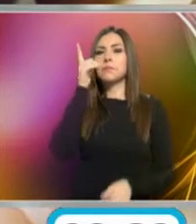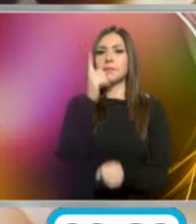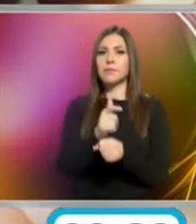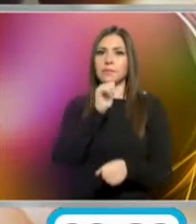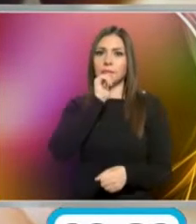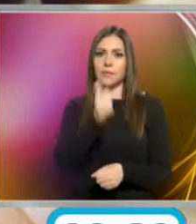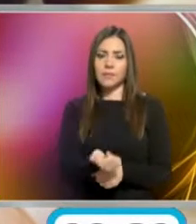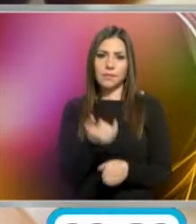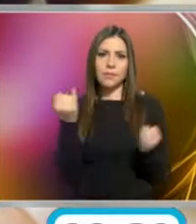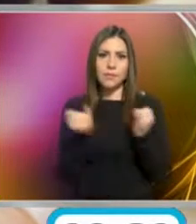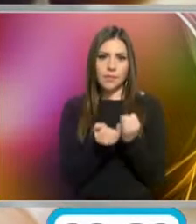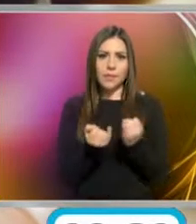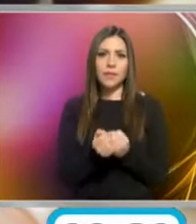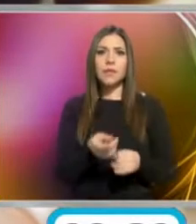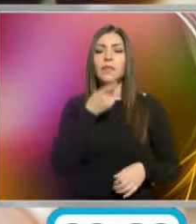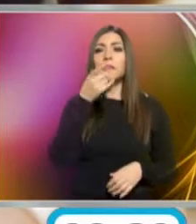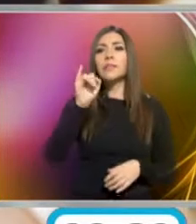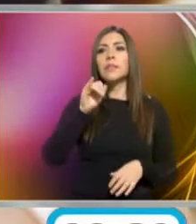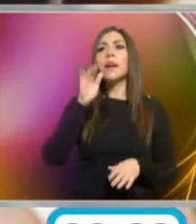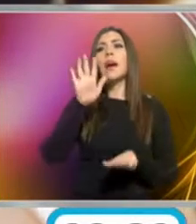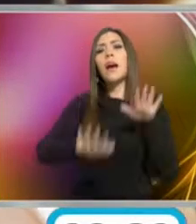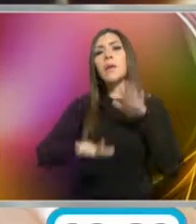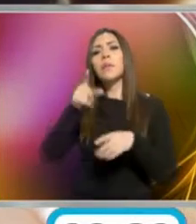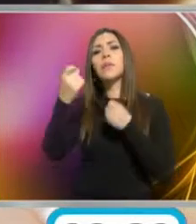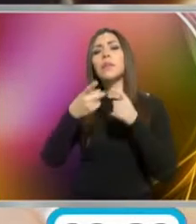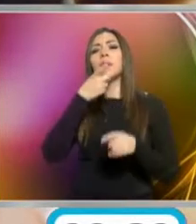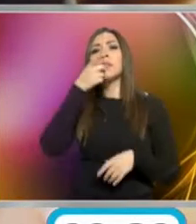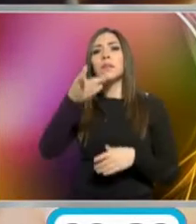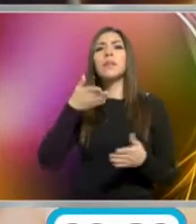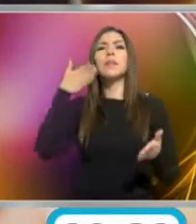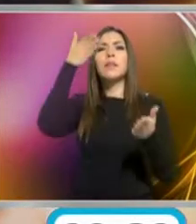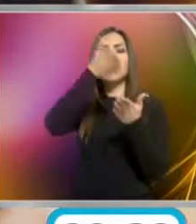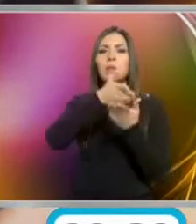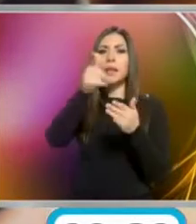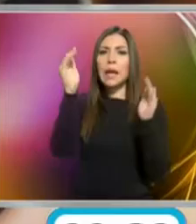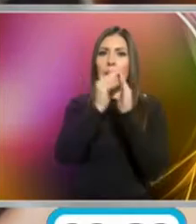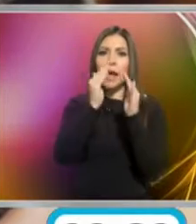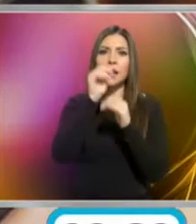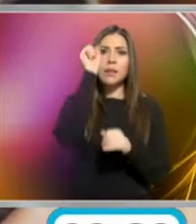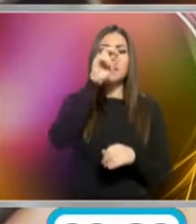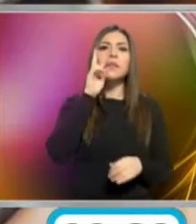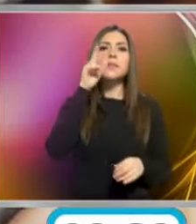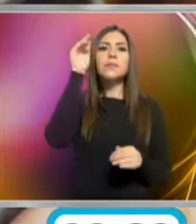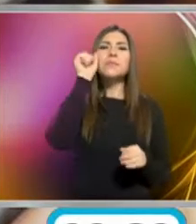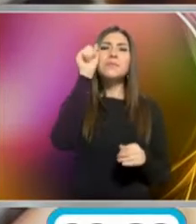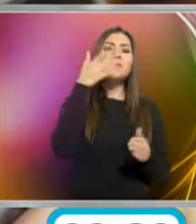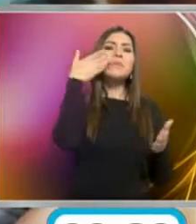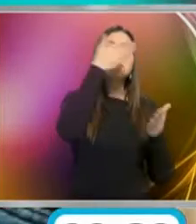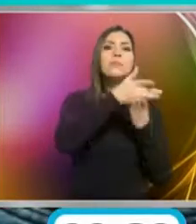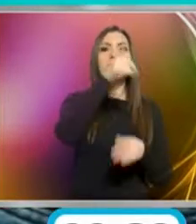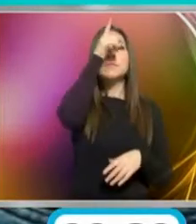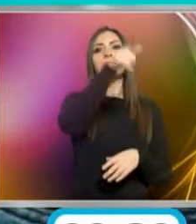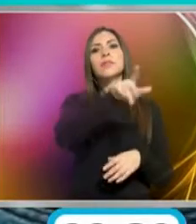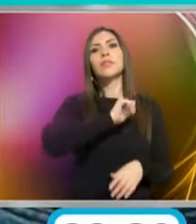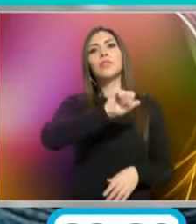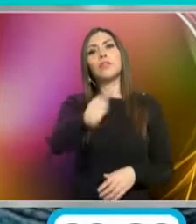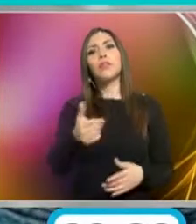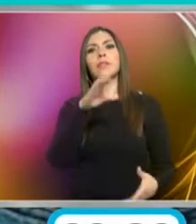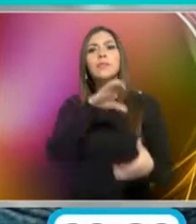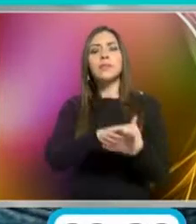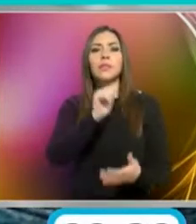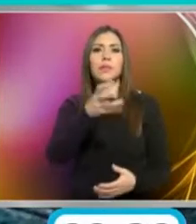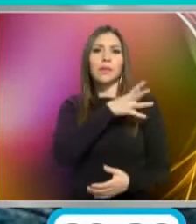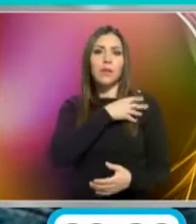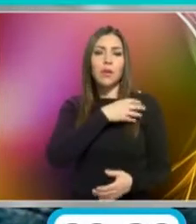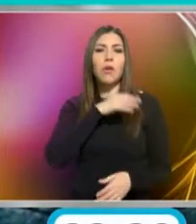claro. me sé esas historias que le dicen, ay, ve a tal casa a tocar porque ahí tengo otros hijos de otra esposa. Claro, o en el funeral, porque Claro. En llegan el todos funeral. a rendir ahí. Absolutamente. O sea, que